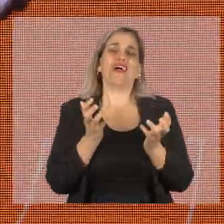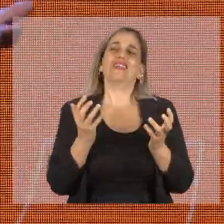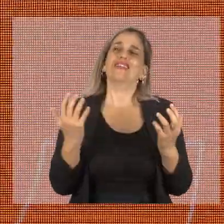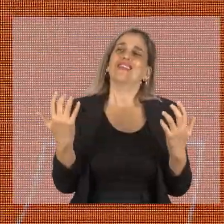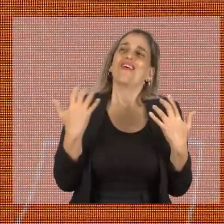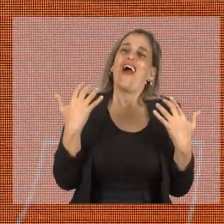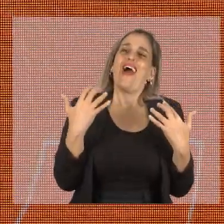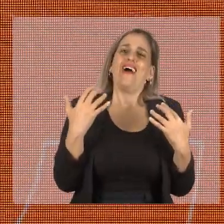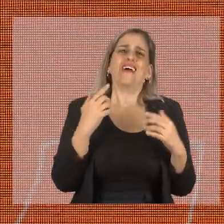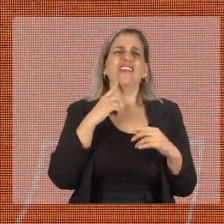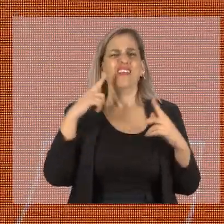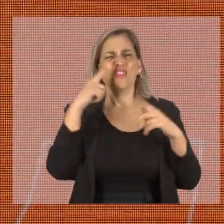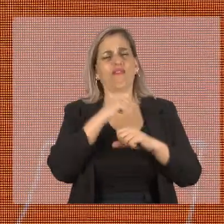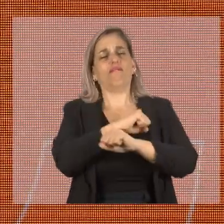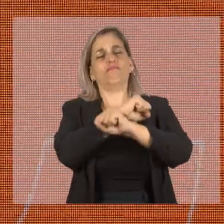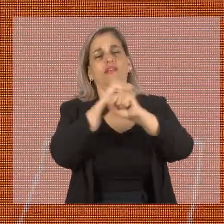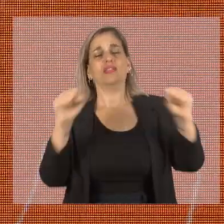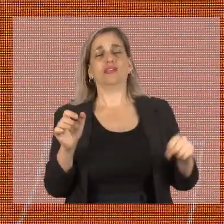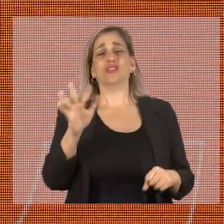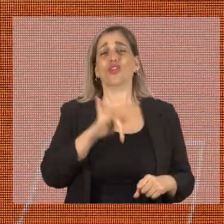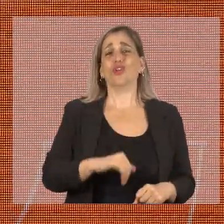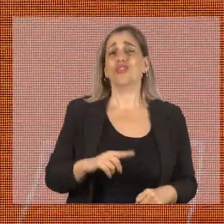aire acondicionado, nos cuesta arrancar todos los días,